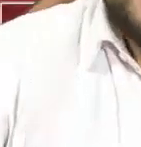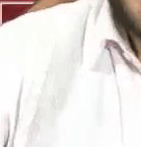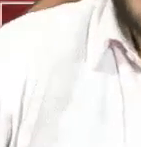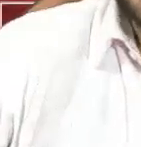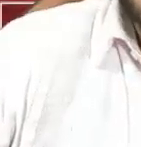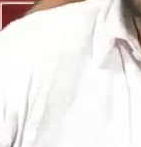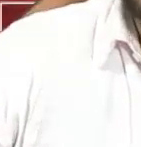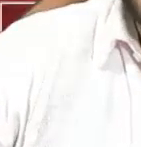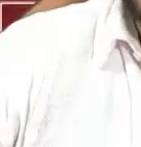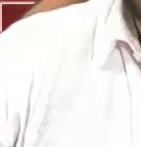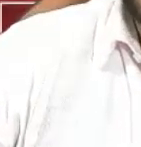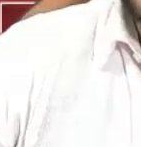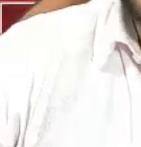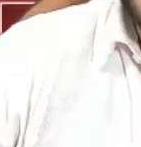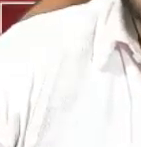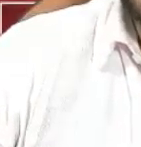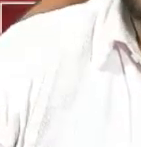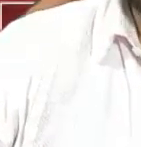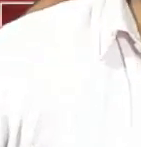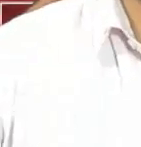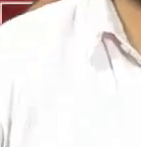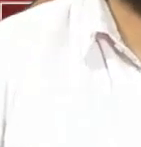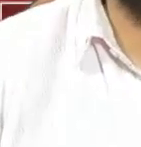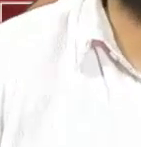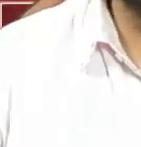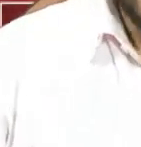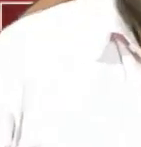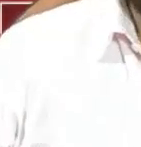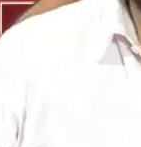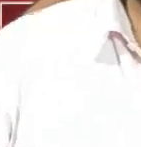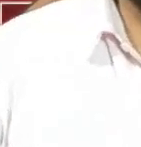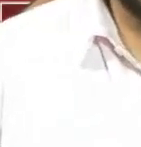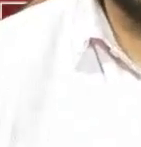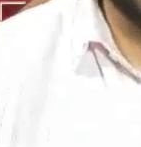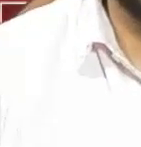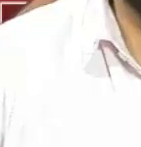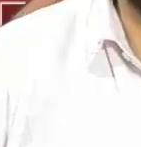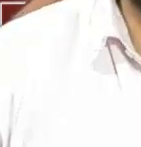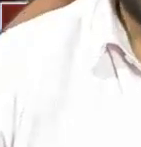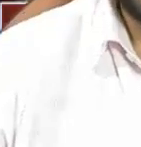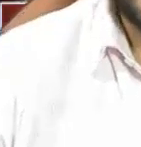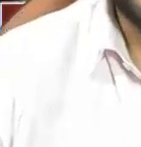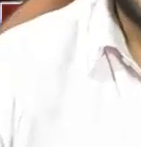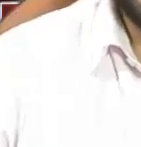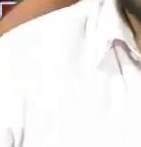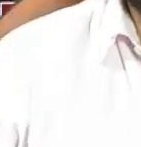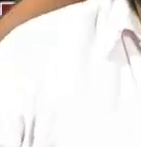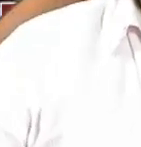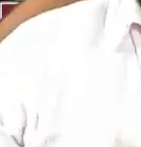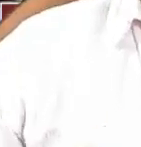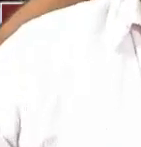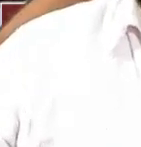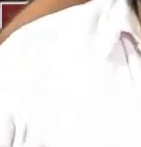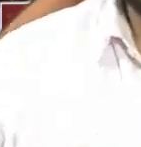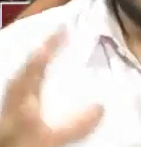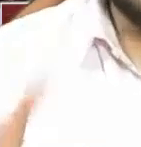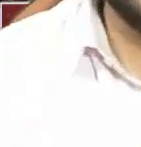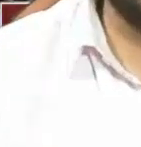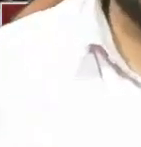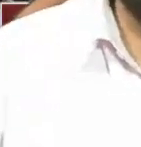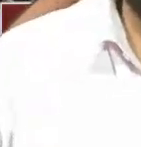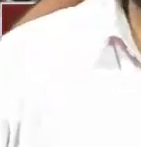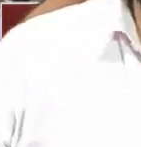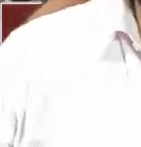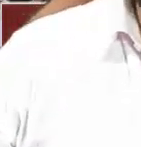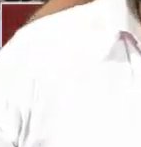bienvenidos amigos a una vida información más mi nombre es jesús domínguez reportando les para este nuevo canal notti tops mx y amigos el